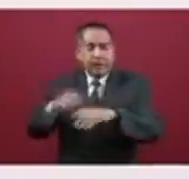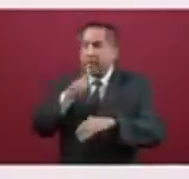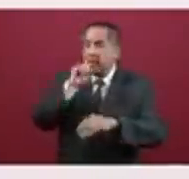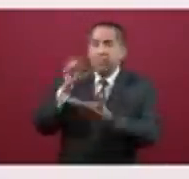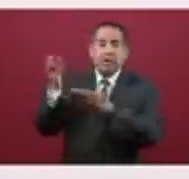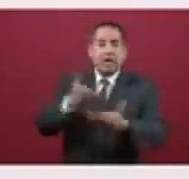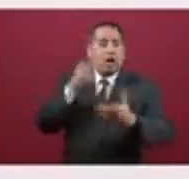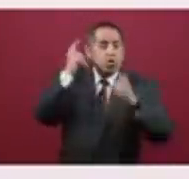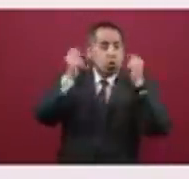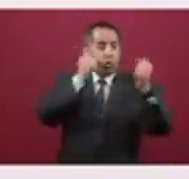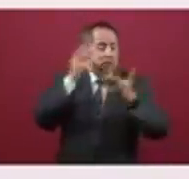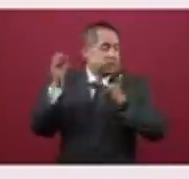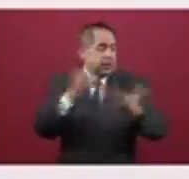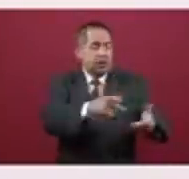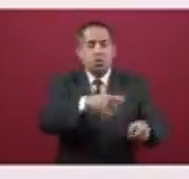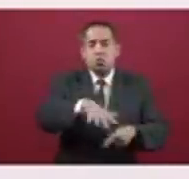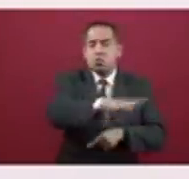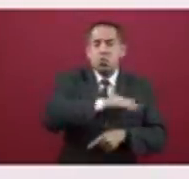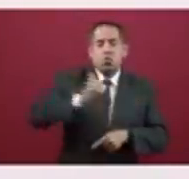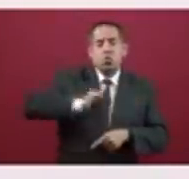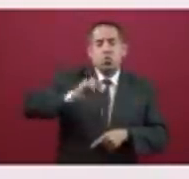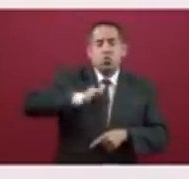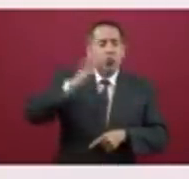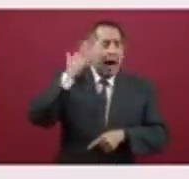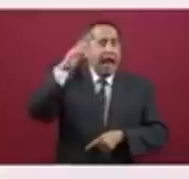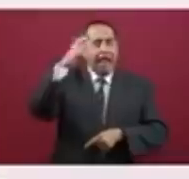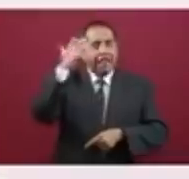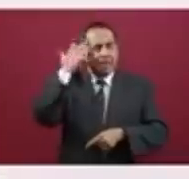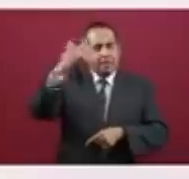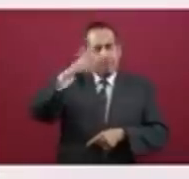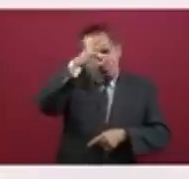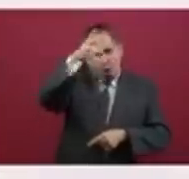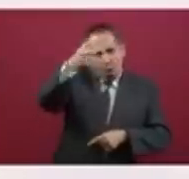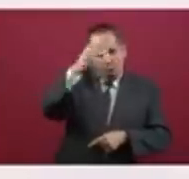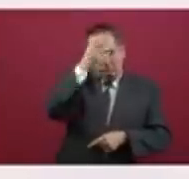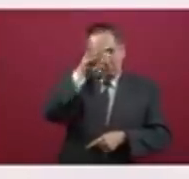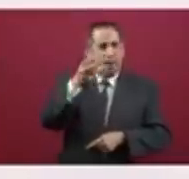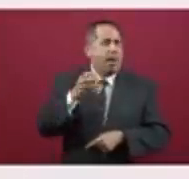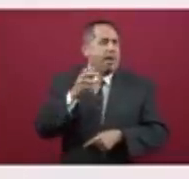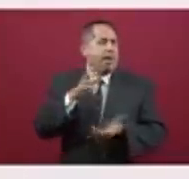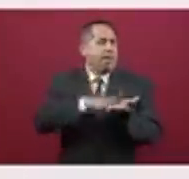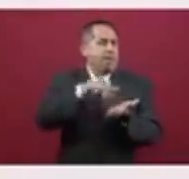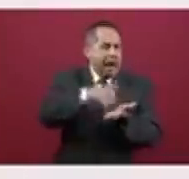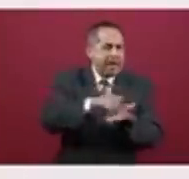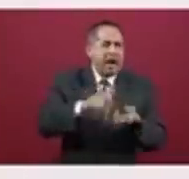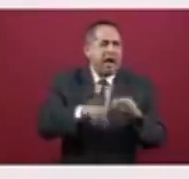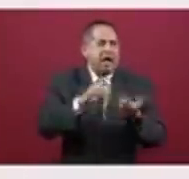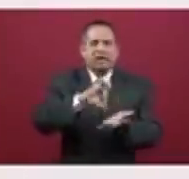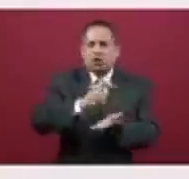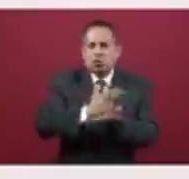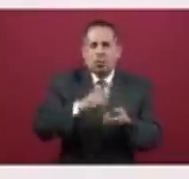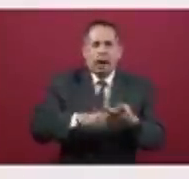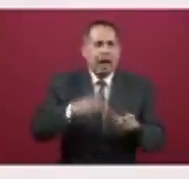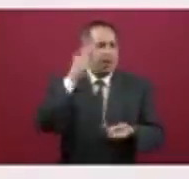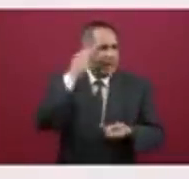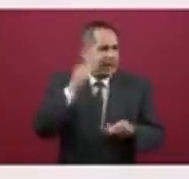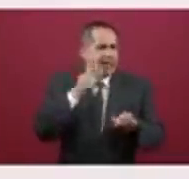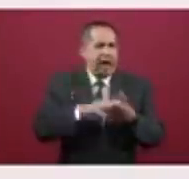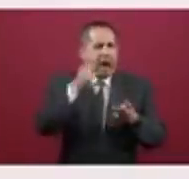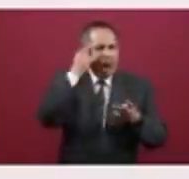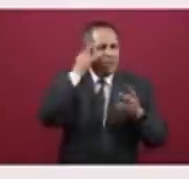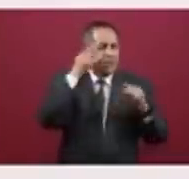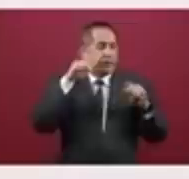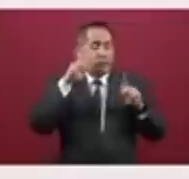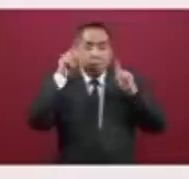zonas arqueológicas del mundo maya y a las ciudades de chetumal mérida y campeche